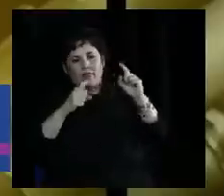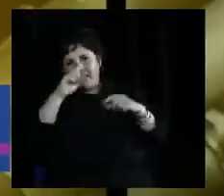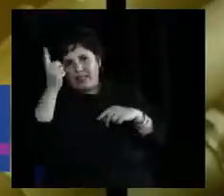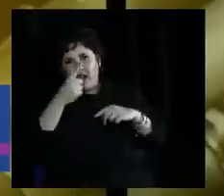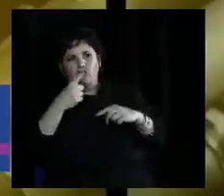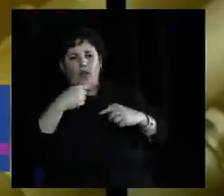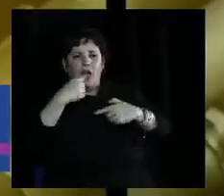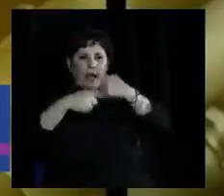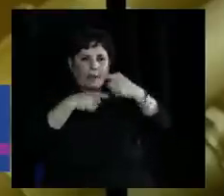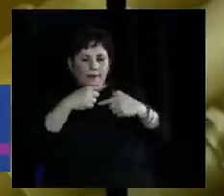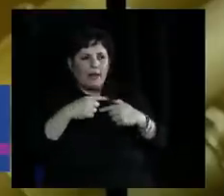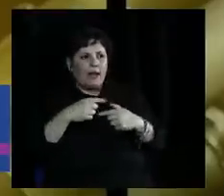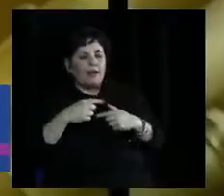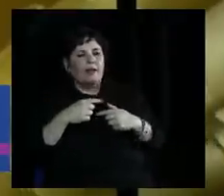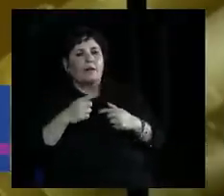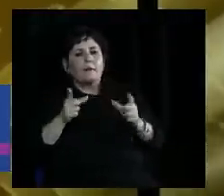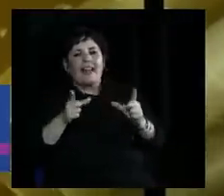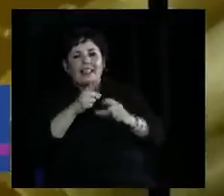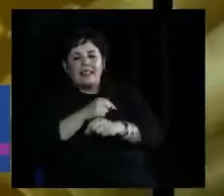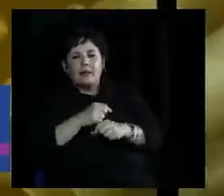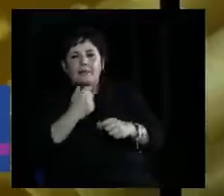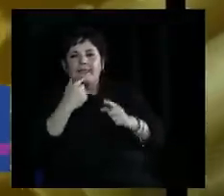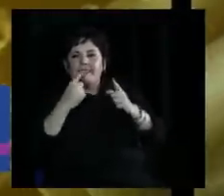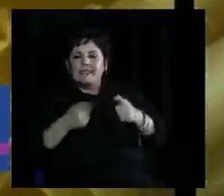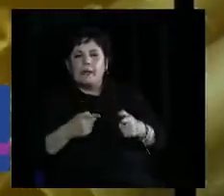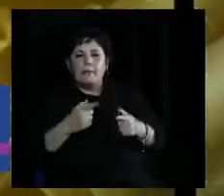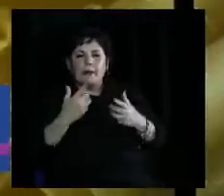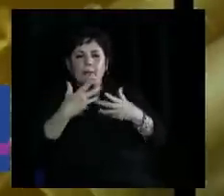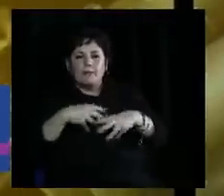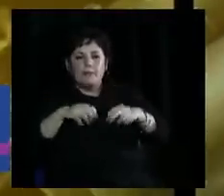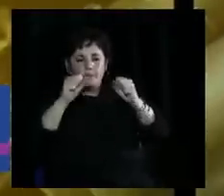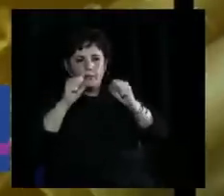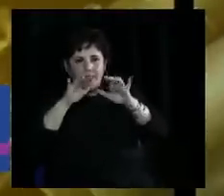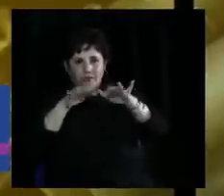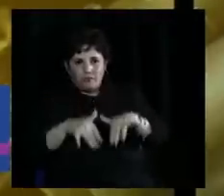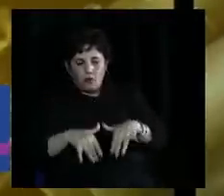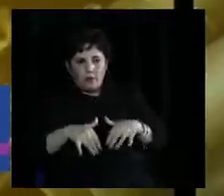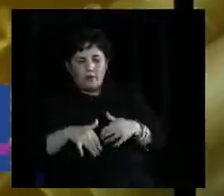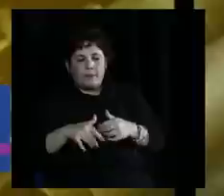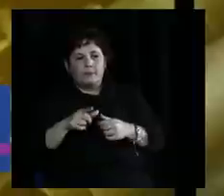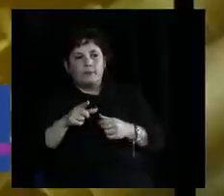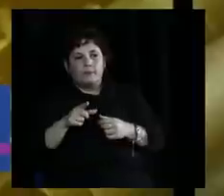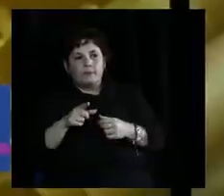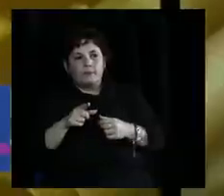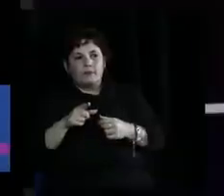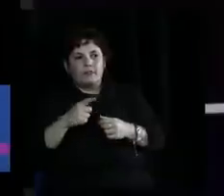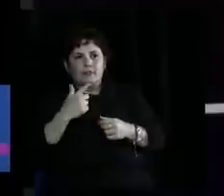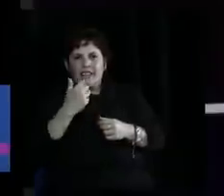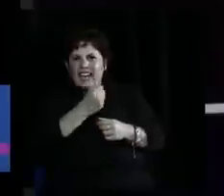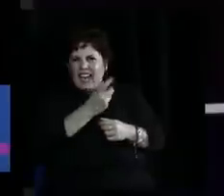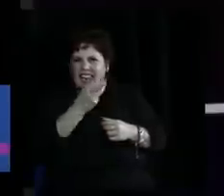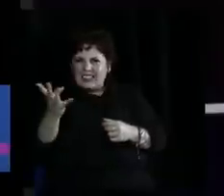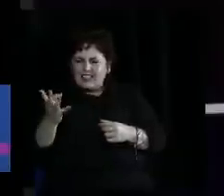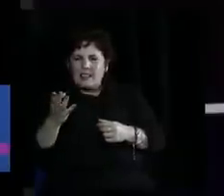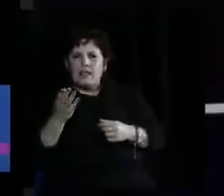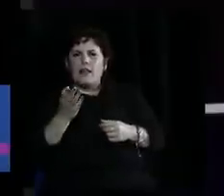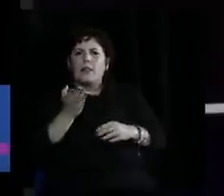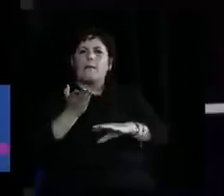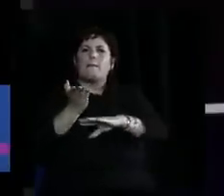me quedo en el tintero para terminar en lo que también detectó el informe que comentaba Sofía, de la cantidad de pedidos